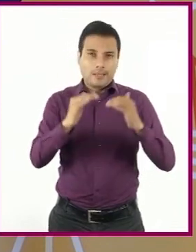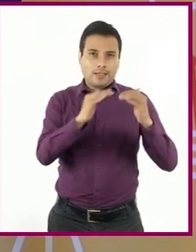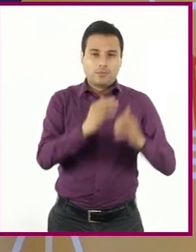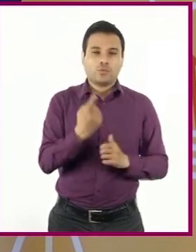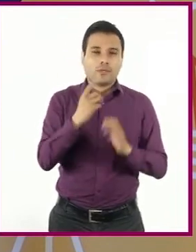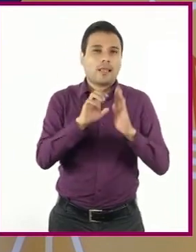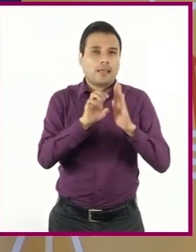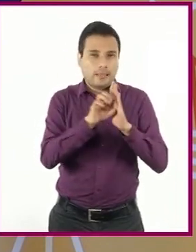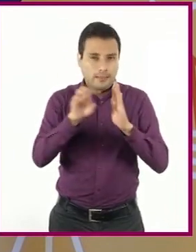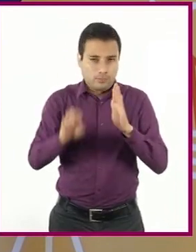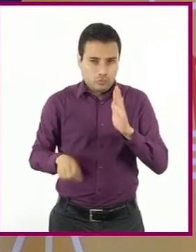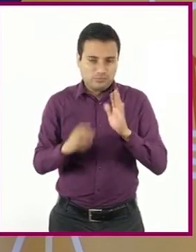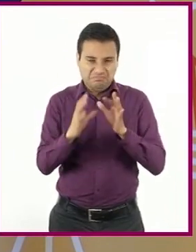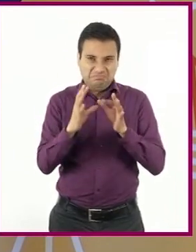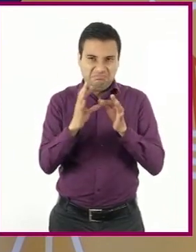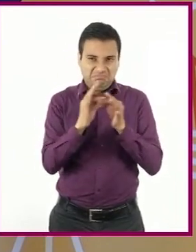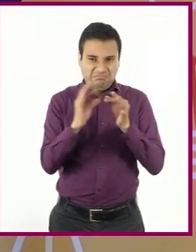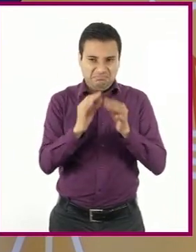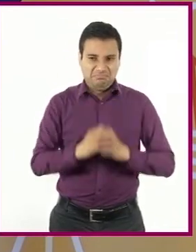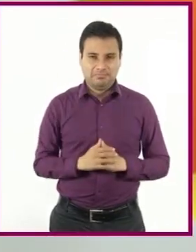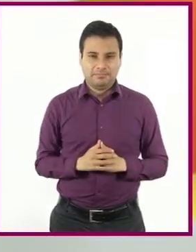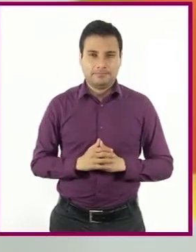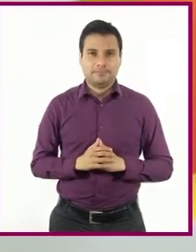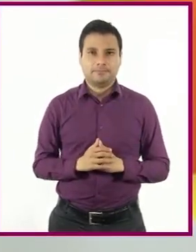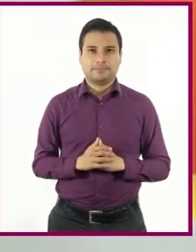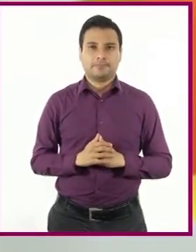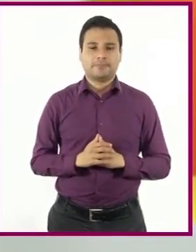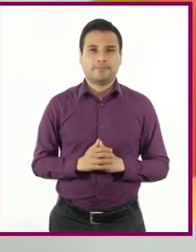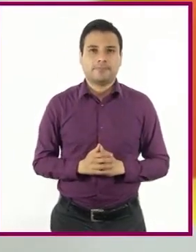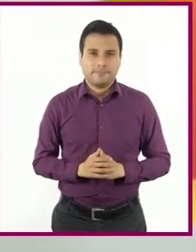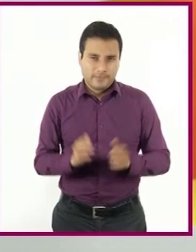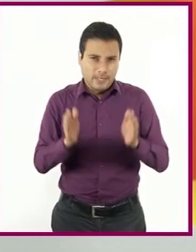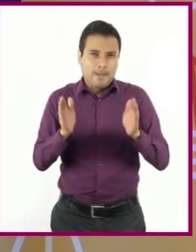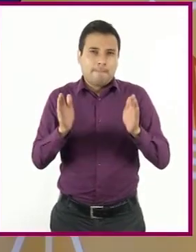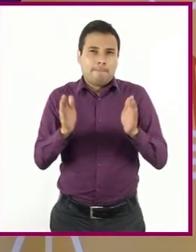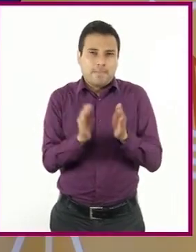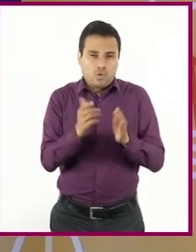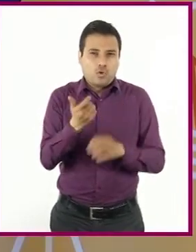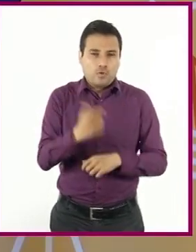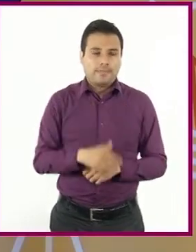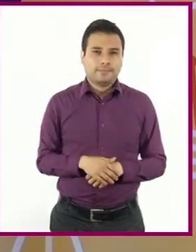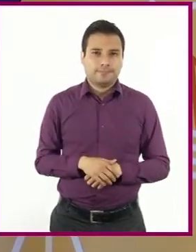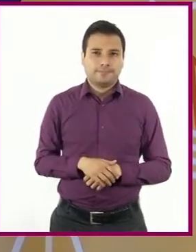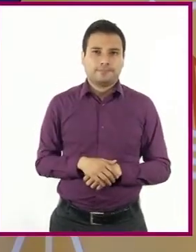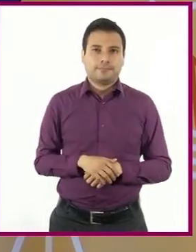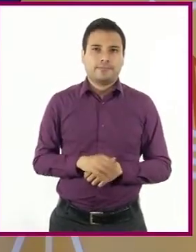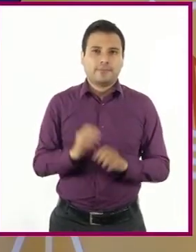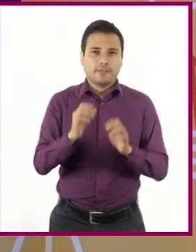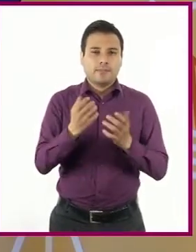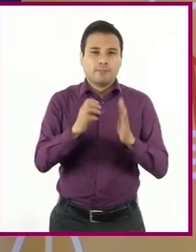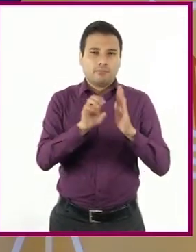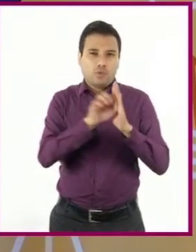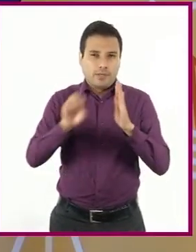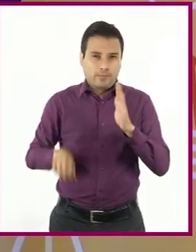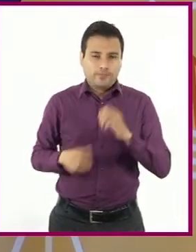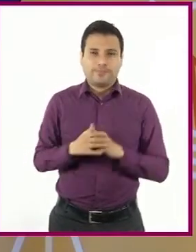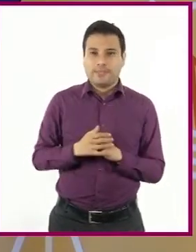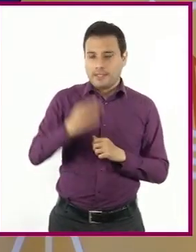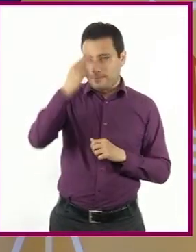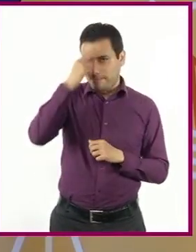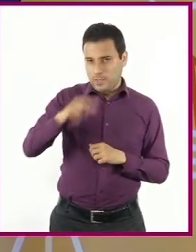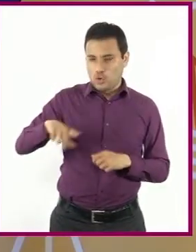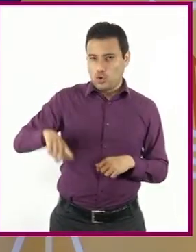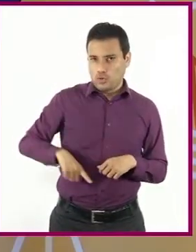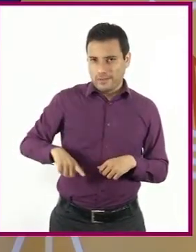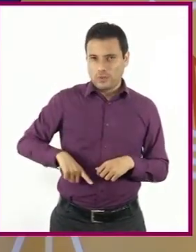ejemplo del que hablaré corresponde a nivel microeconómico. El sistema tributario mexicano ha sufrido